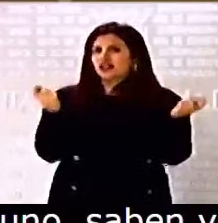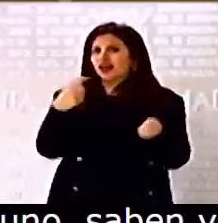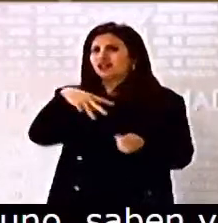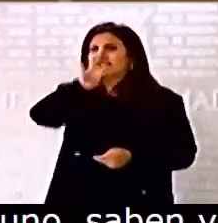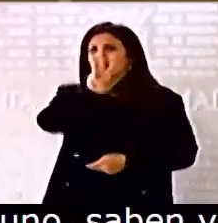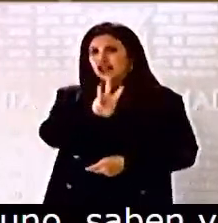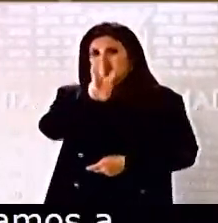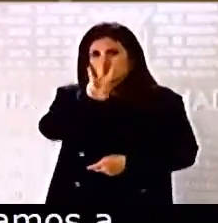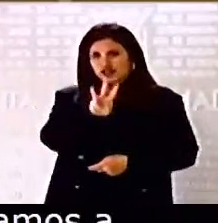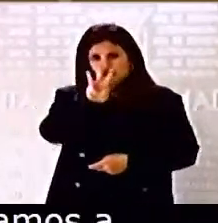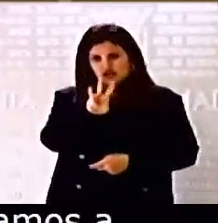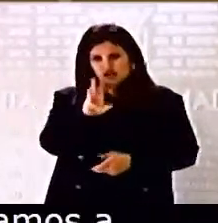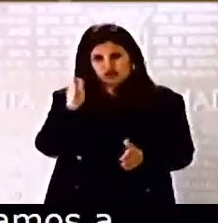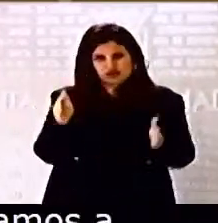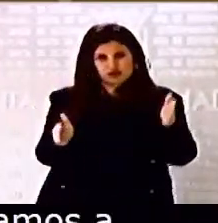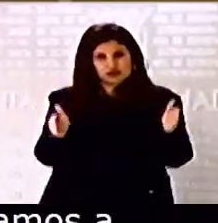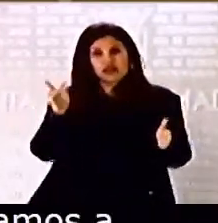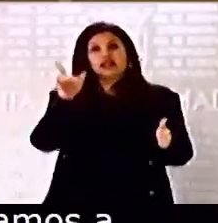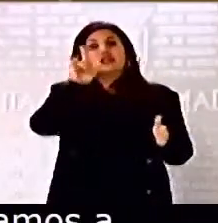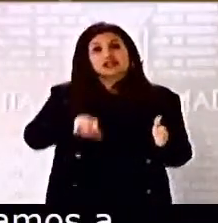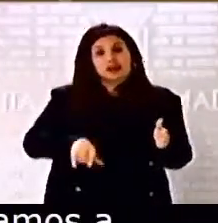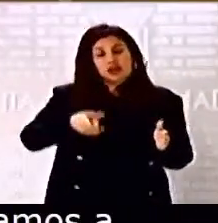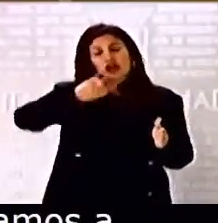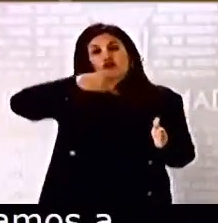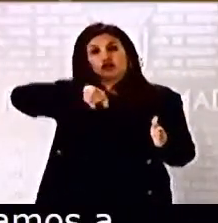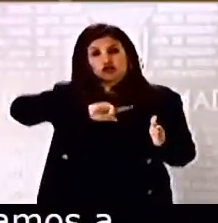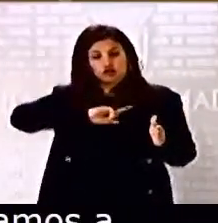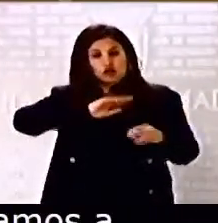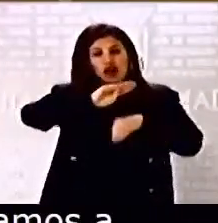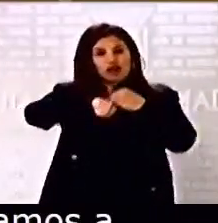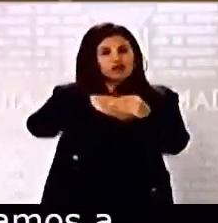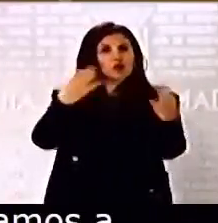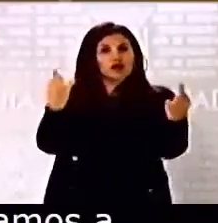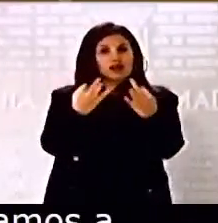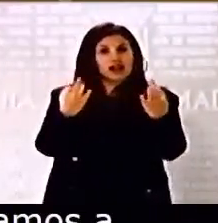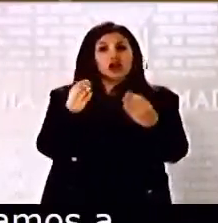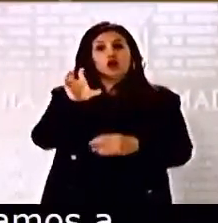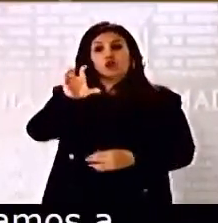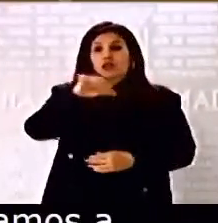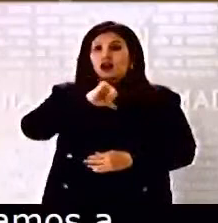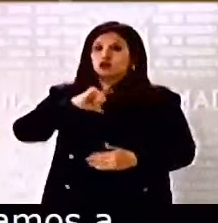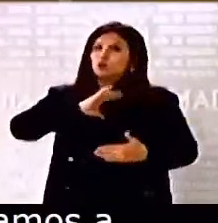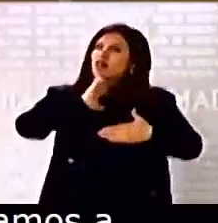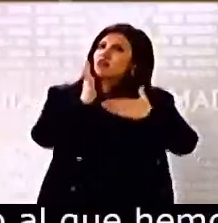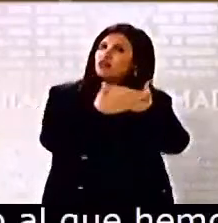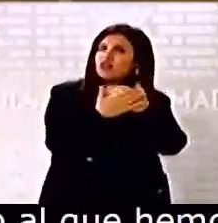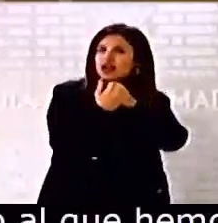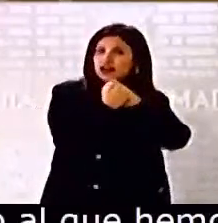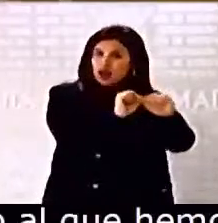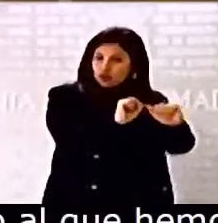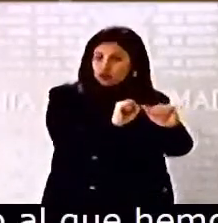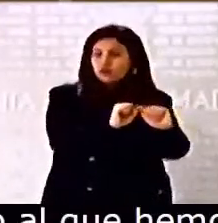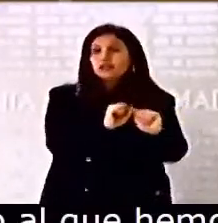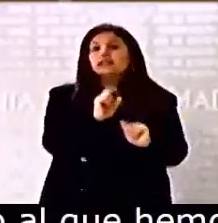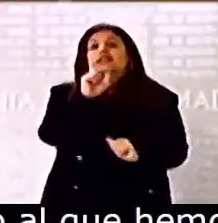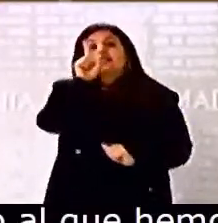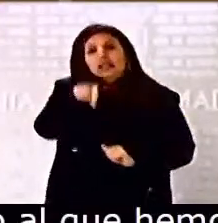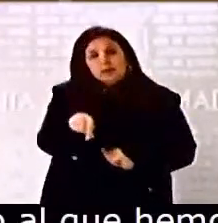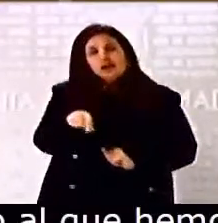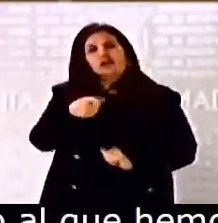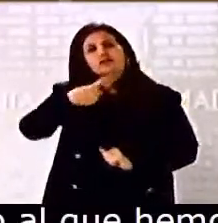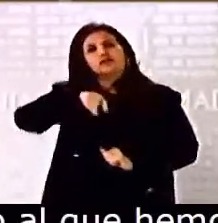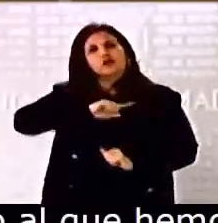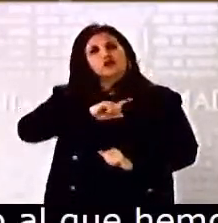hemos añadido el cierre perimetral de la comunidad autónoma y al que le hemos añadido una